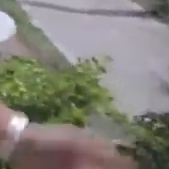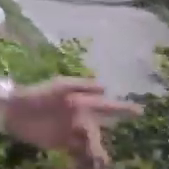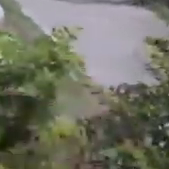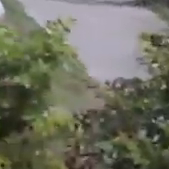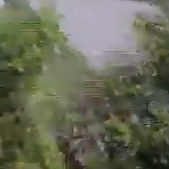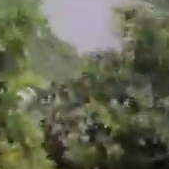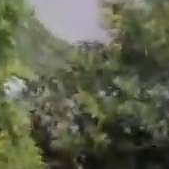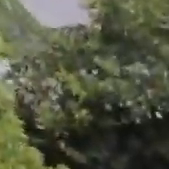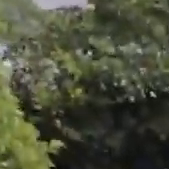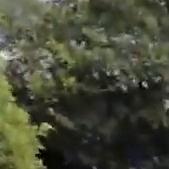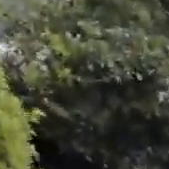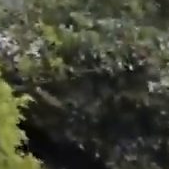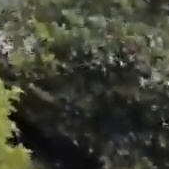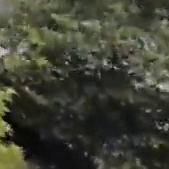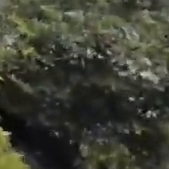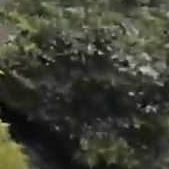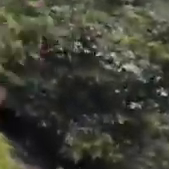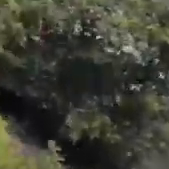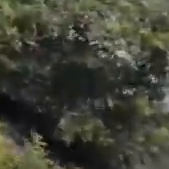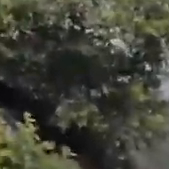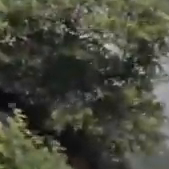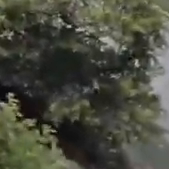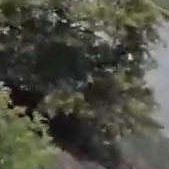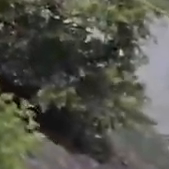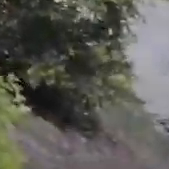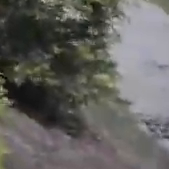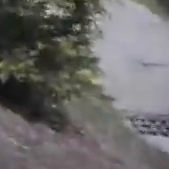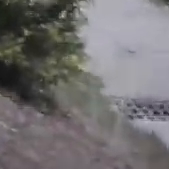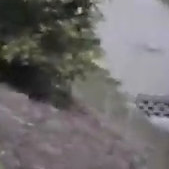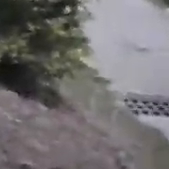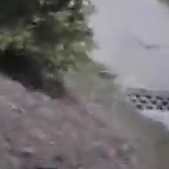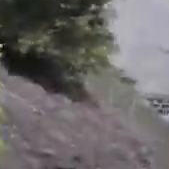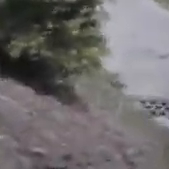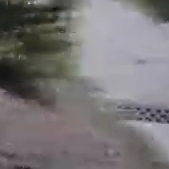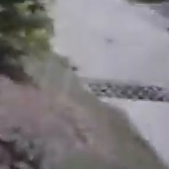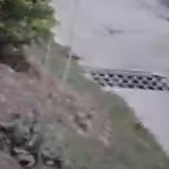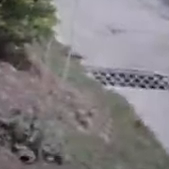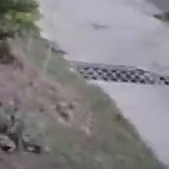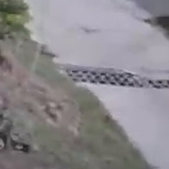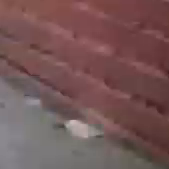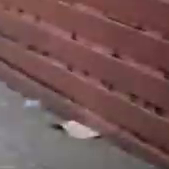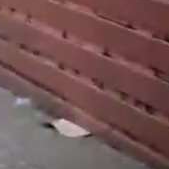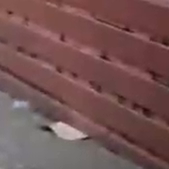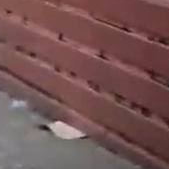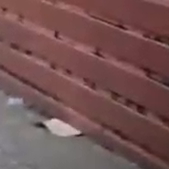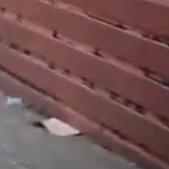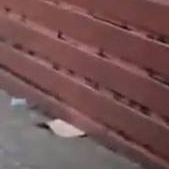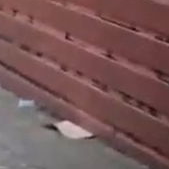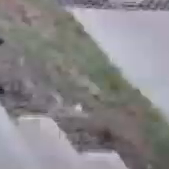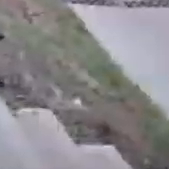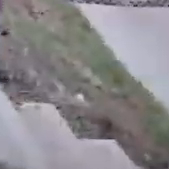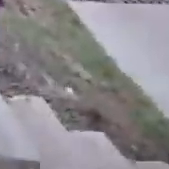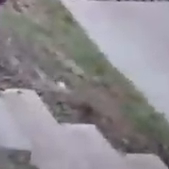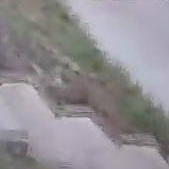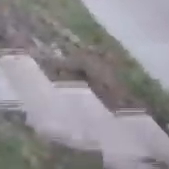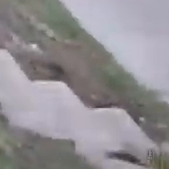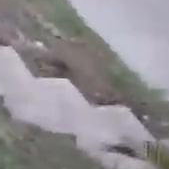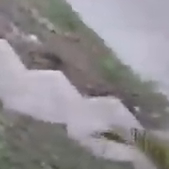hacer justicia, mientras fui poco a poco desplazándome yo mismo, defendiendo un ideal con balas fui cayendo hacia el abismo. Entendí